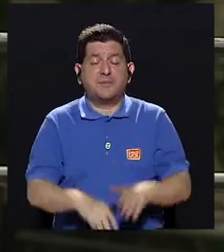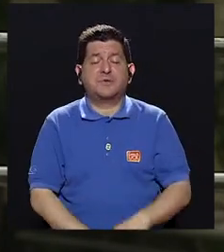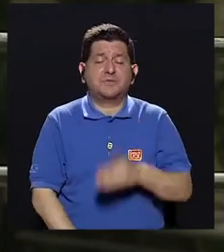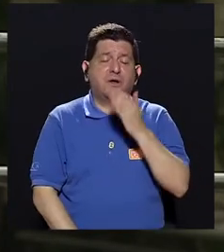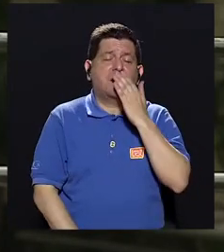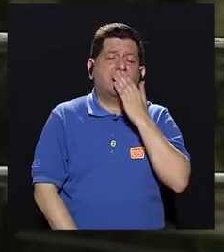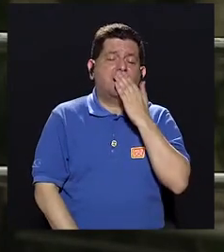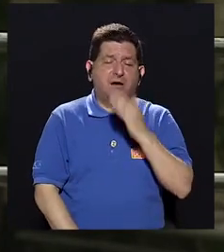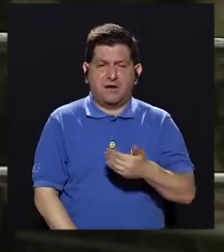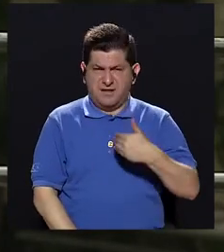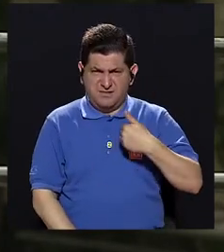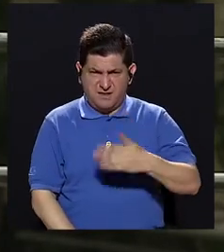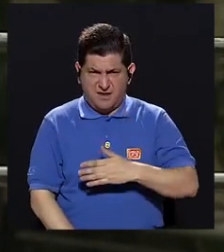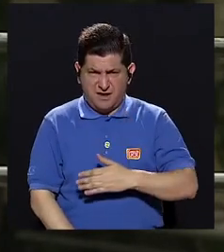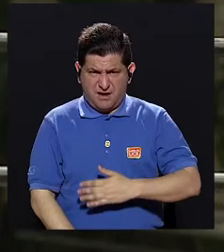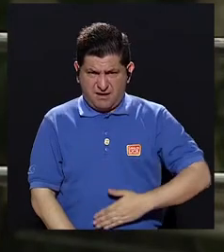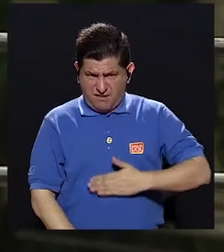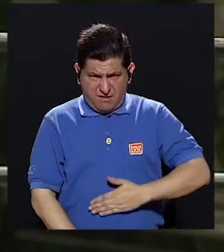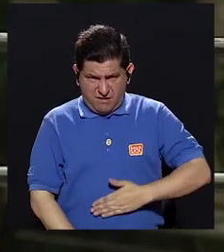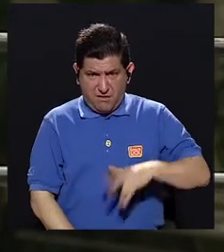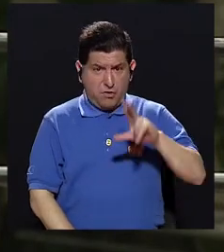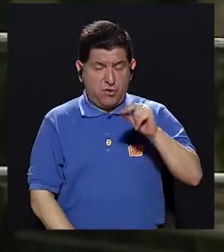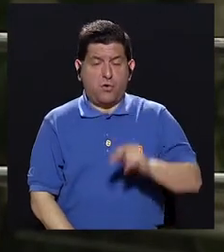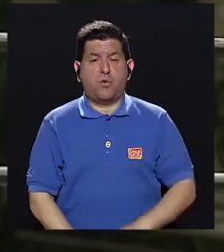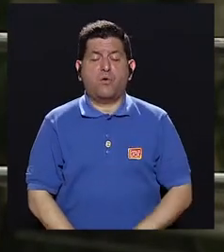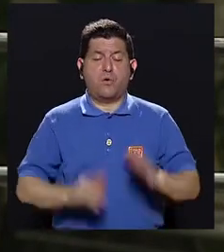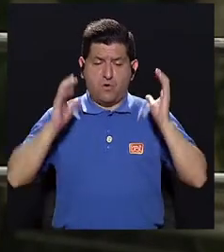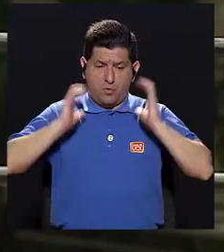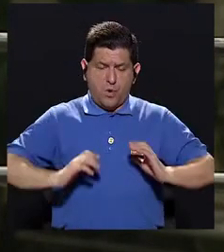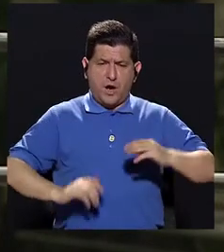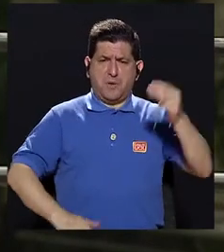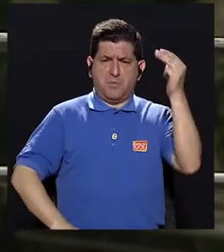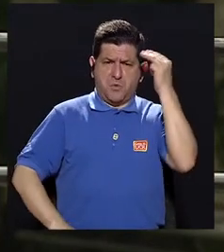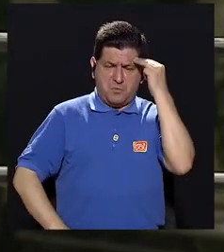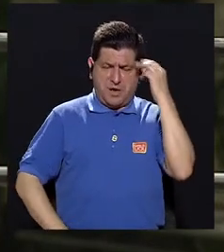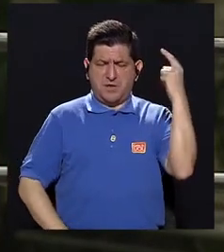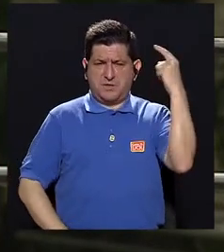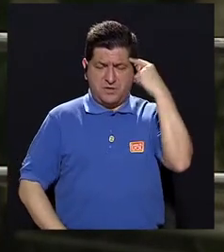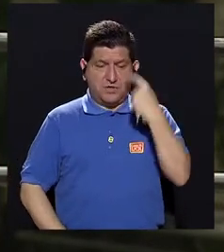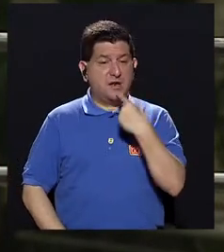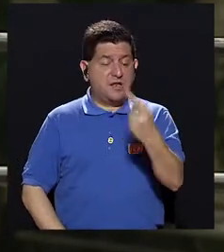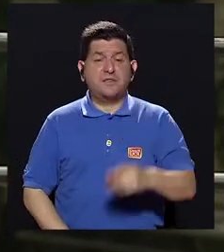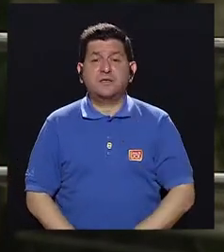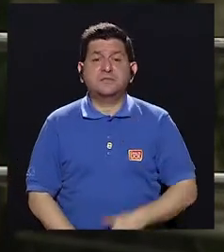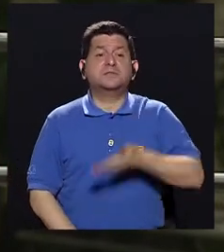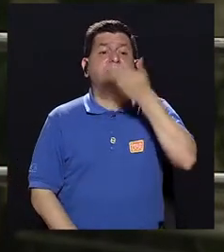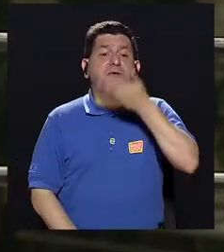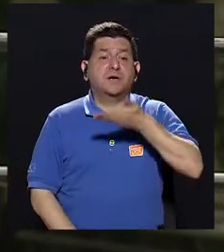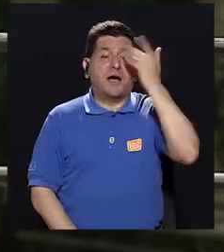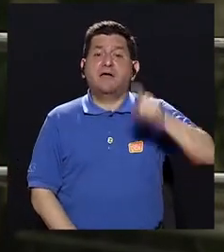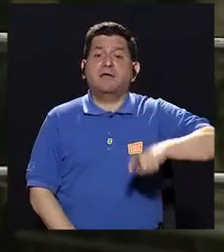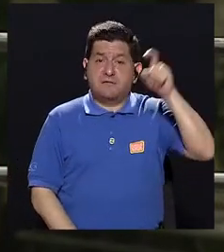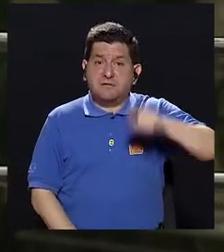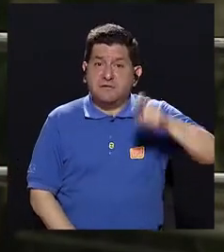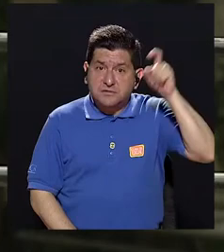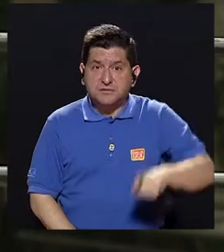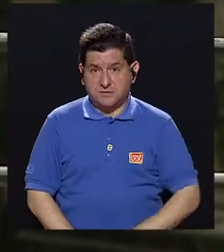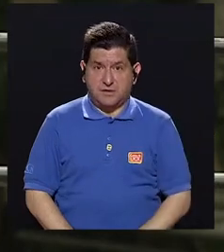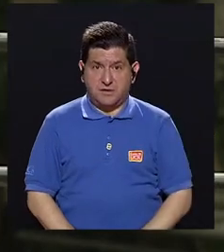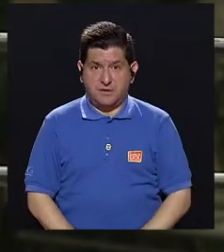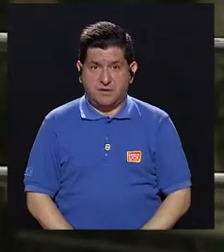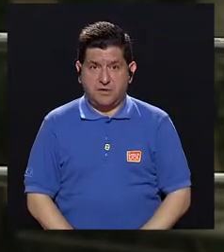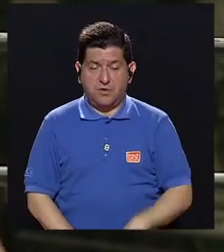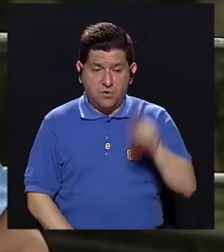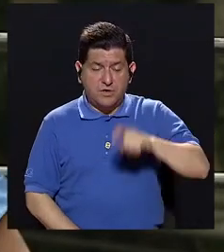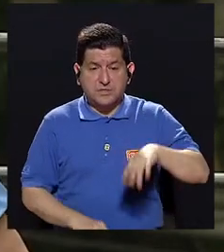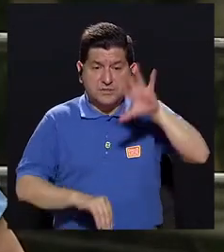veces bosteza, y no es porque tiene hambre, simplemente porque el cuerpo, la mente, el cerebro le dice, respire, oxigénese, porque ¿verdad? Necesitamos